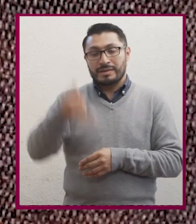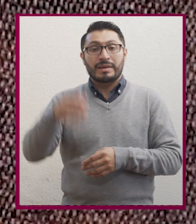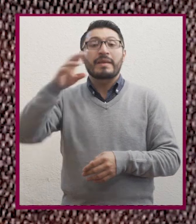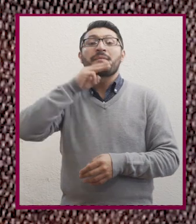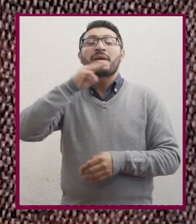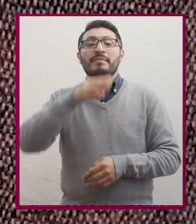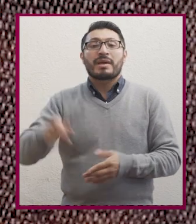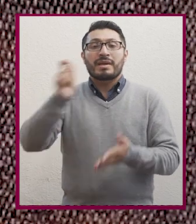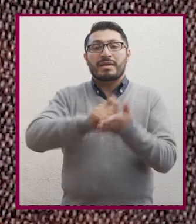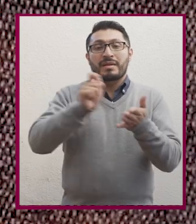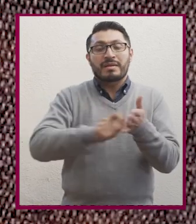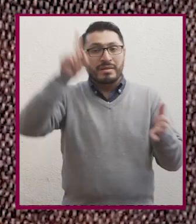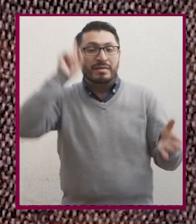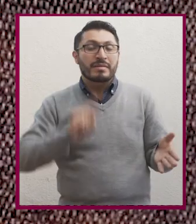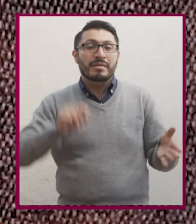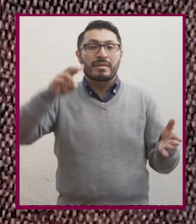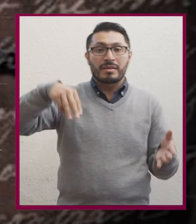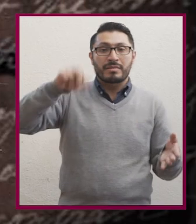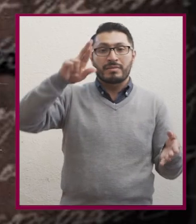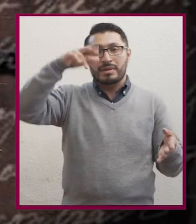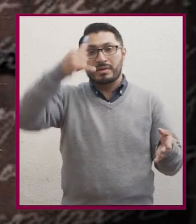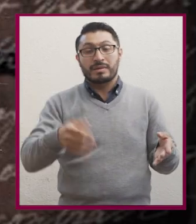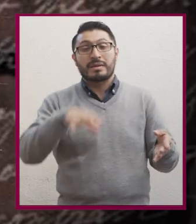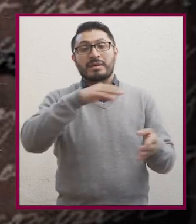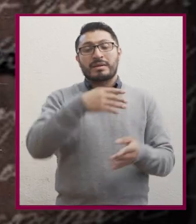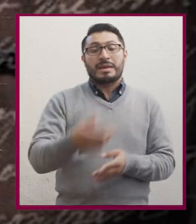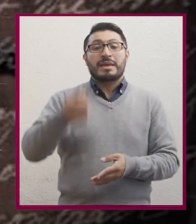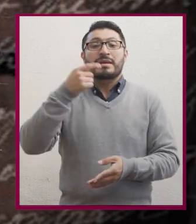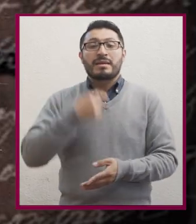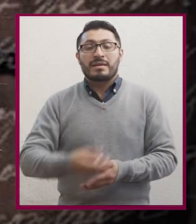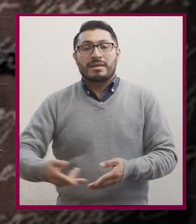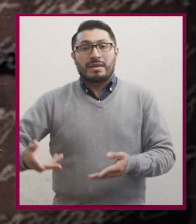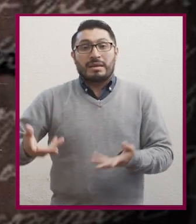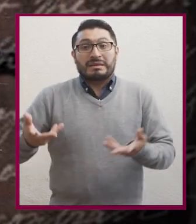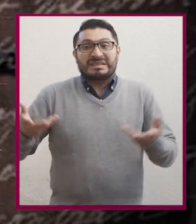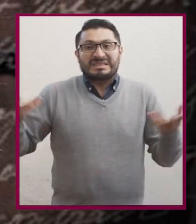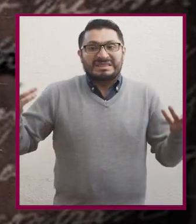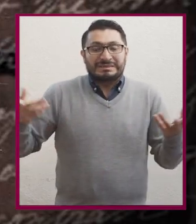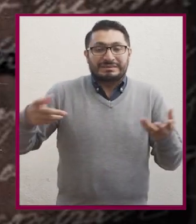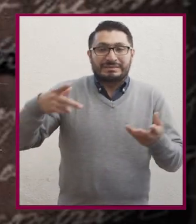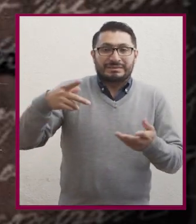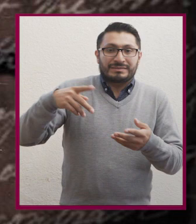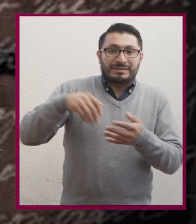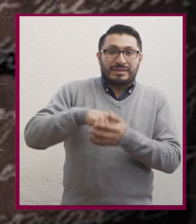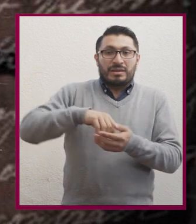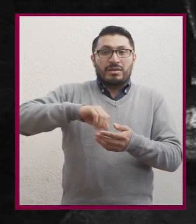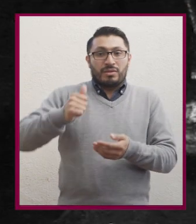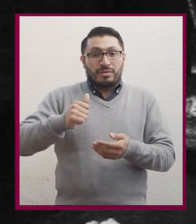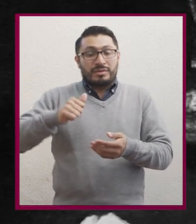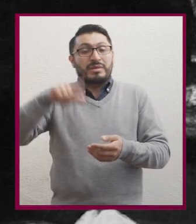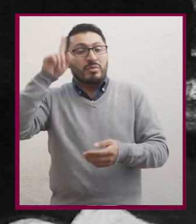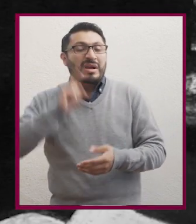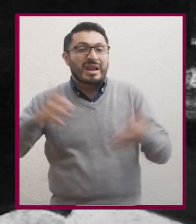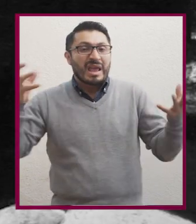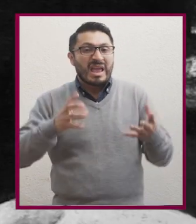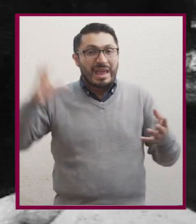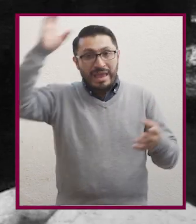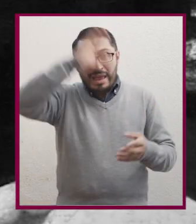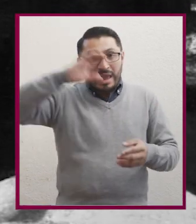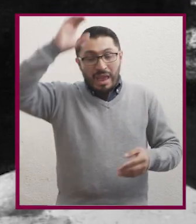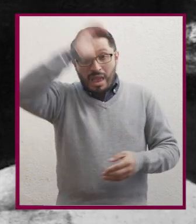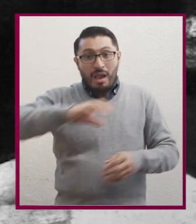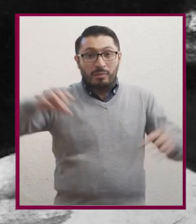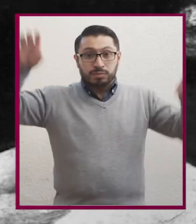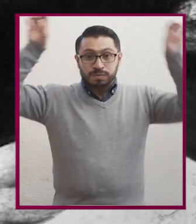escritora Mary Shelley, autora de Frankenstein, considerada por muchos la creadora de la ciencia ficción. Debido a